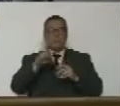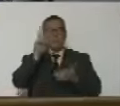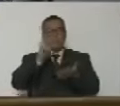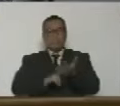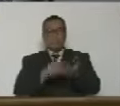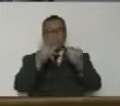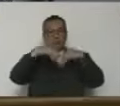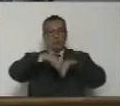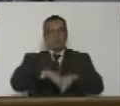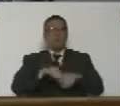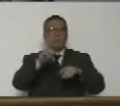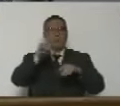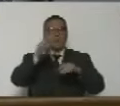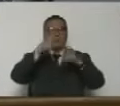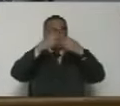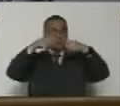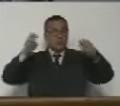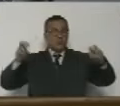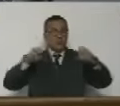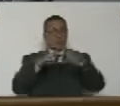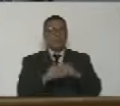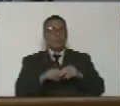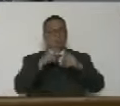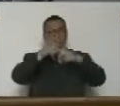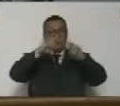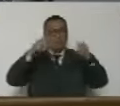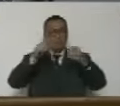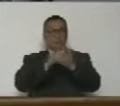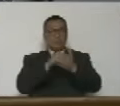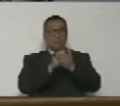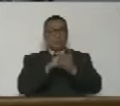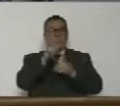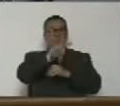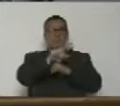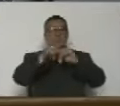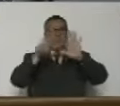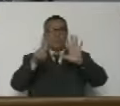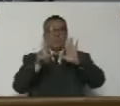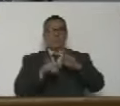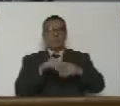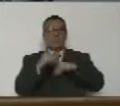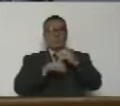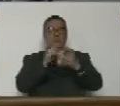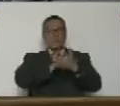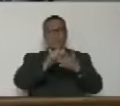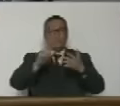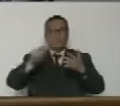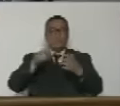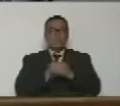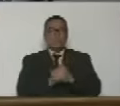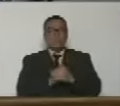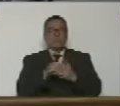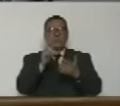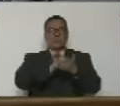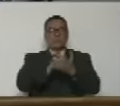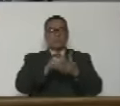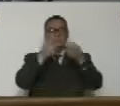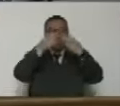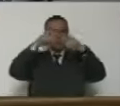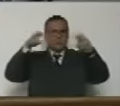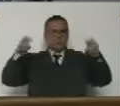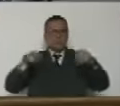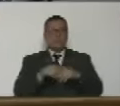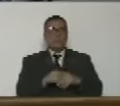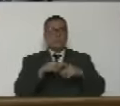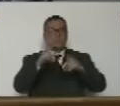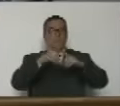aprobar la incorporación de un nuevo epígrafe, el cual pasa a ser el epígrafe del artículo 26, quedando redactado en los siguientes términos. Epígrafe